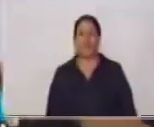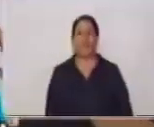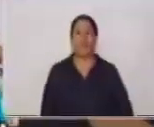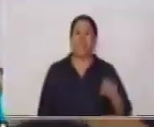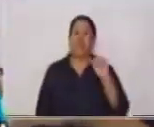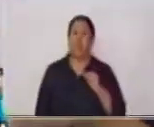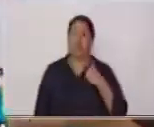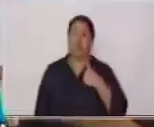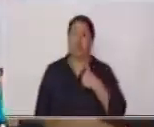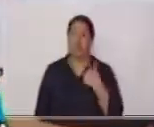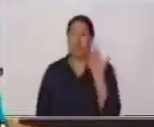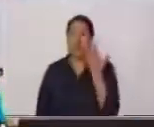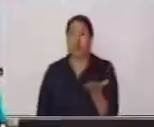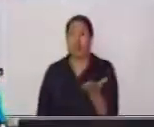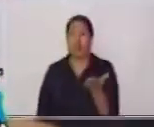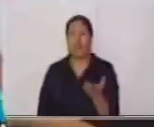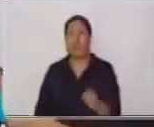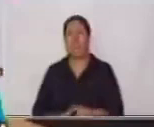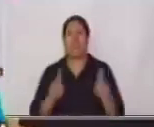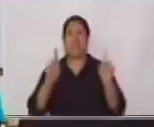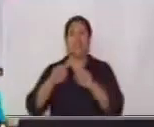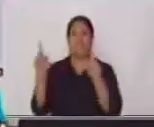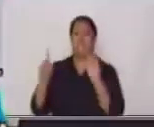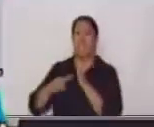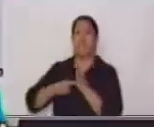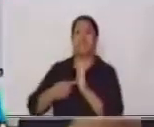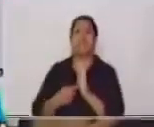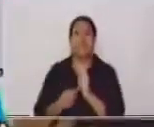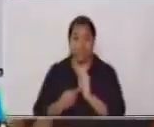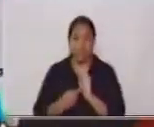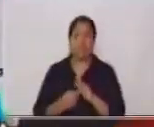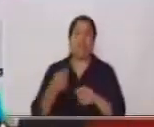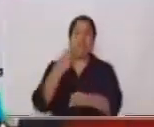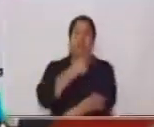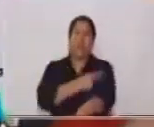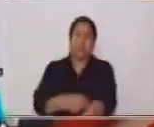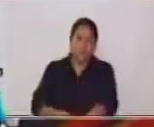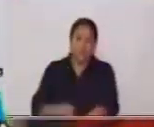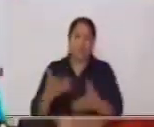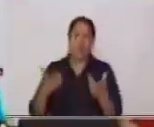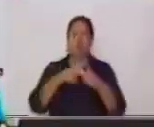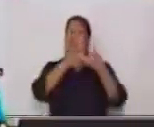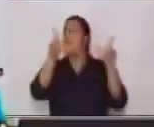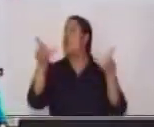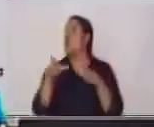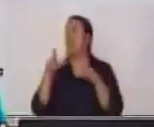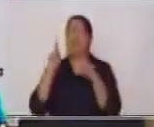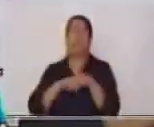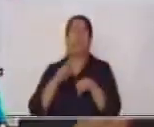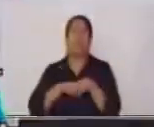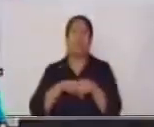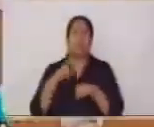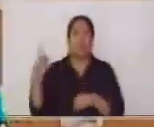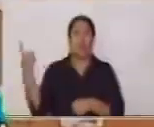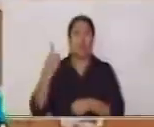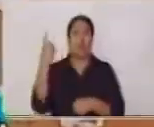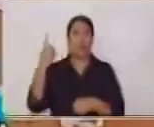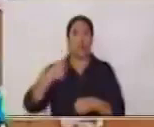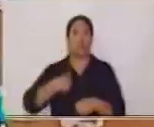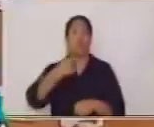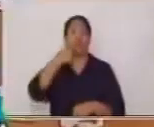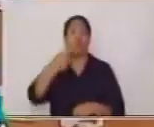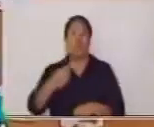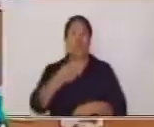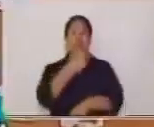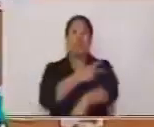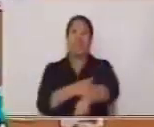narrador, los personajes, los espacios y los tiempos. Es importante que yo cite en mi narración o en mi interpretación en